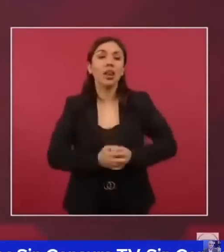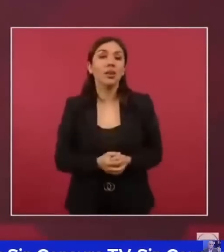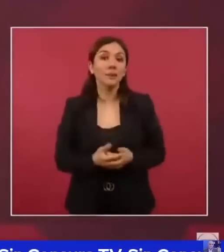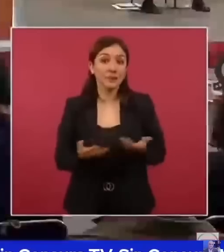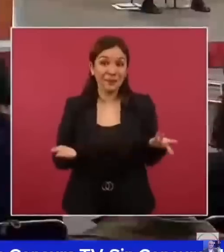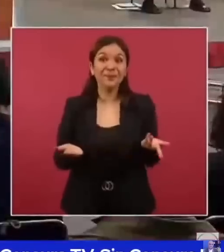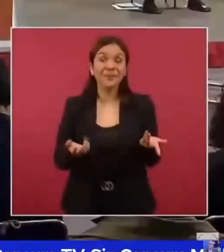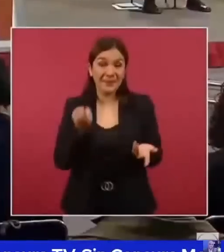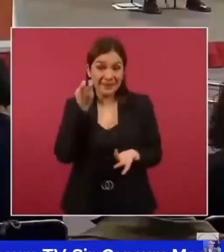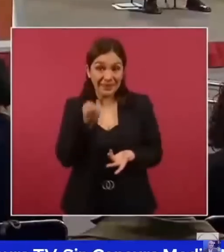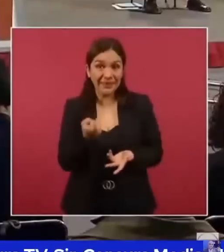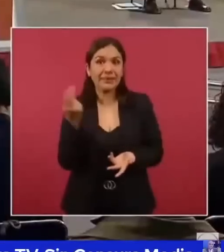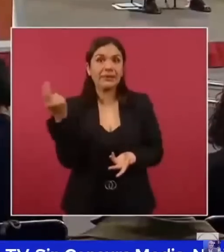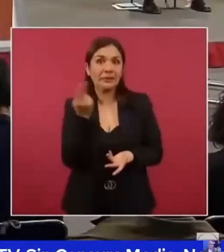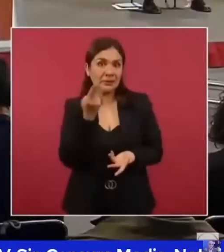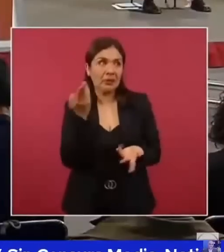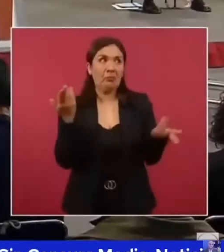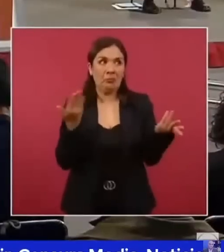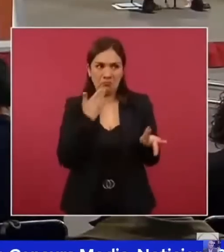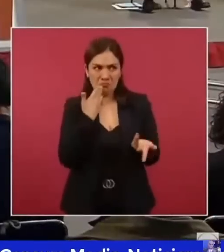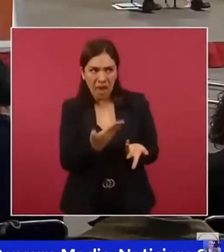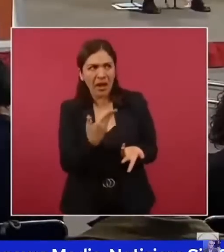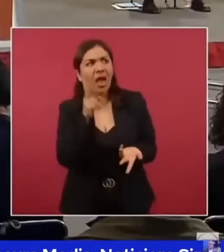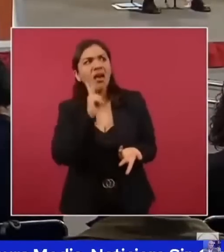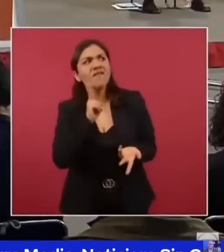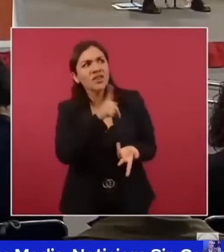Entonces, sí sería muy bueno